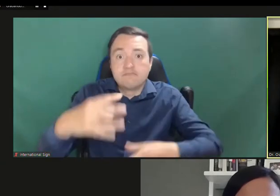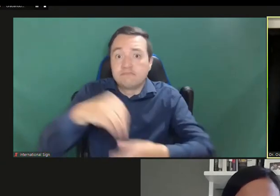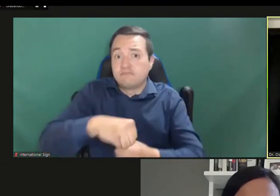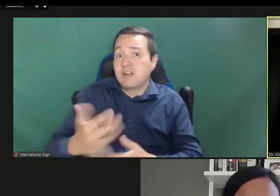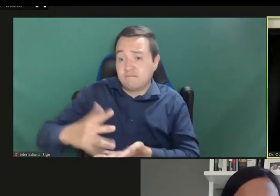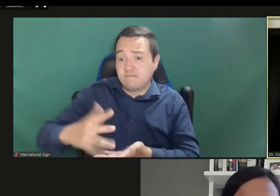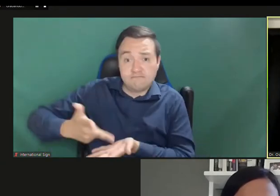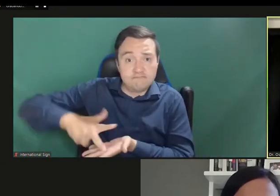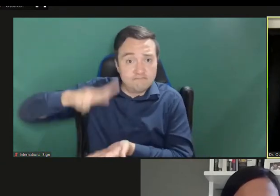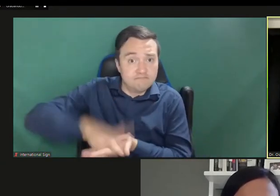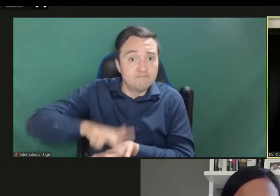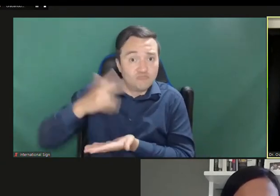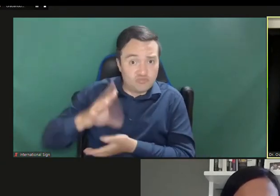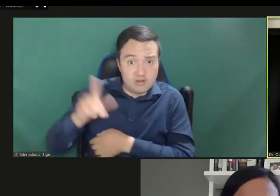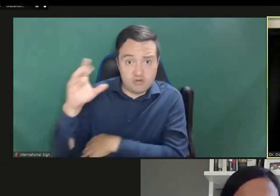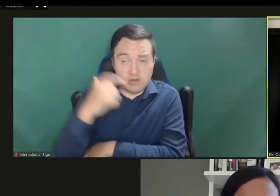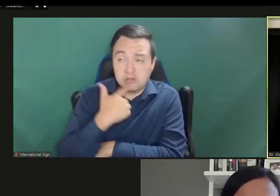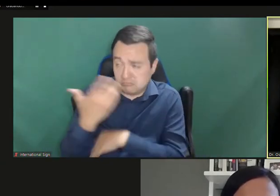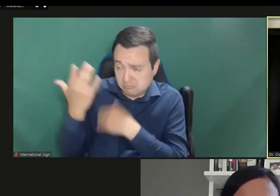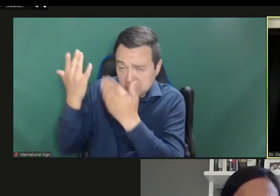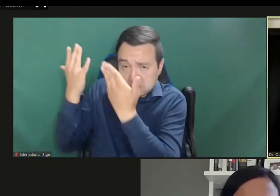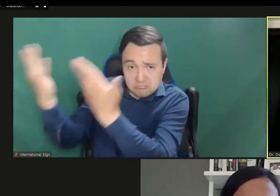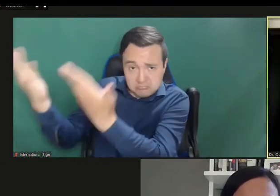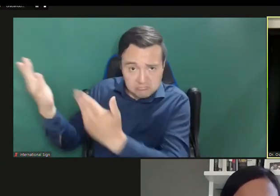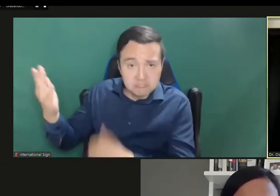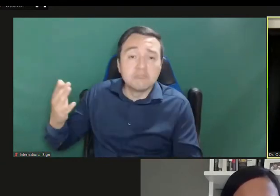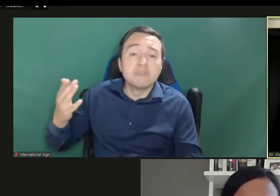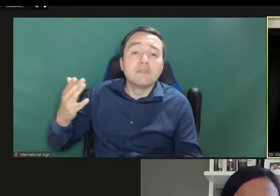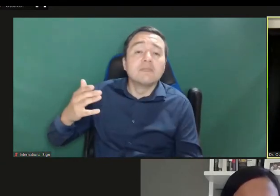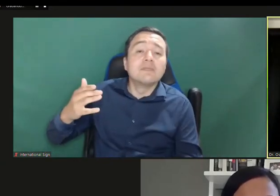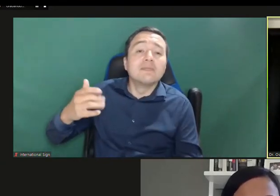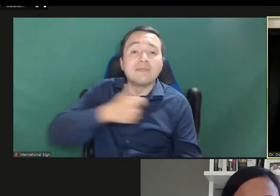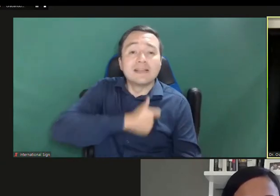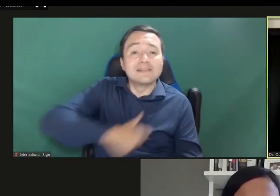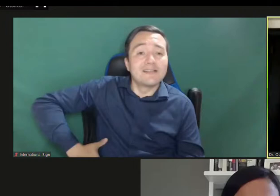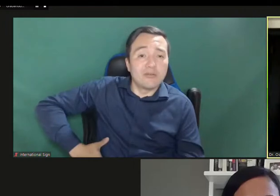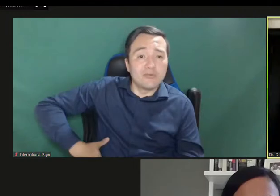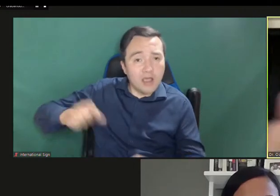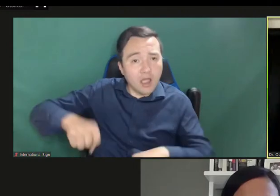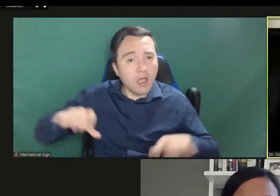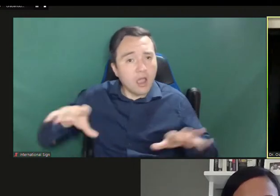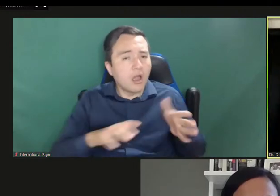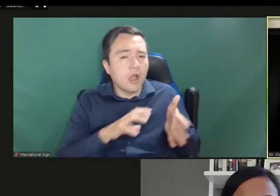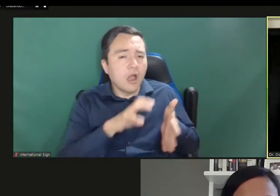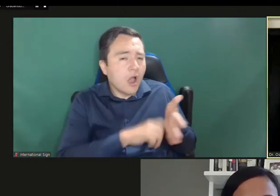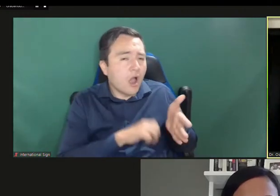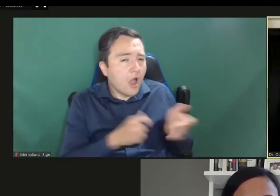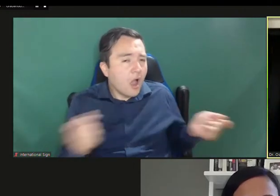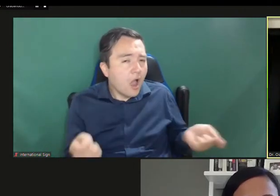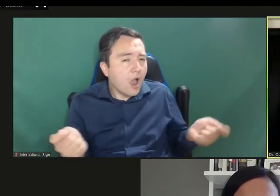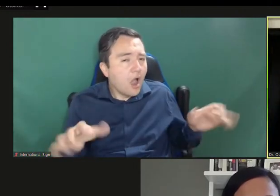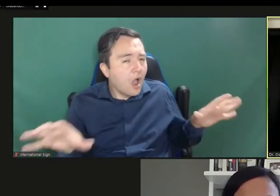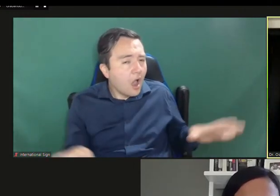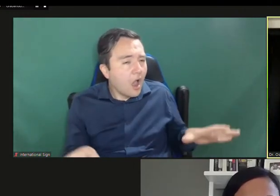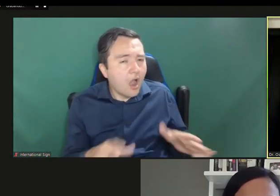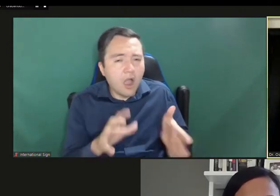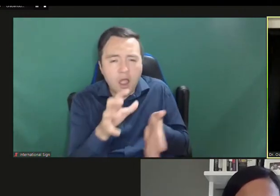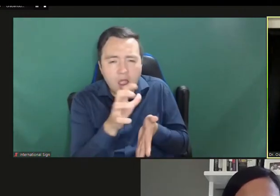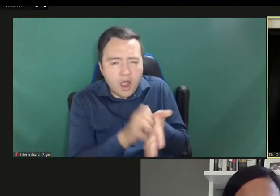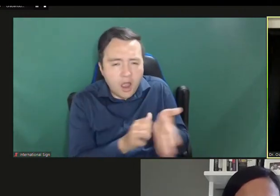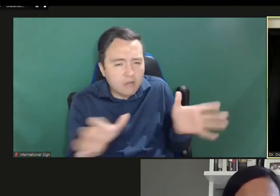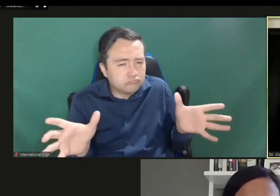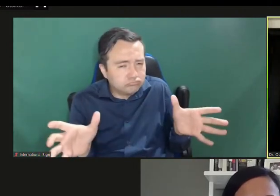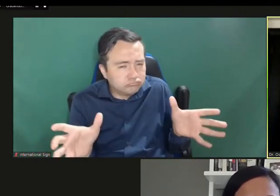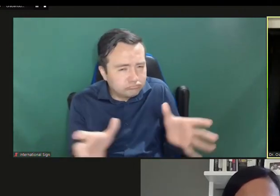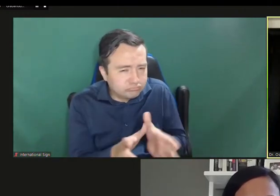no no no el estado puede crear un mercado pasivo y desincentivar el consumo de ciertos productos que consideras que afectan la